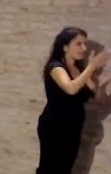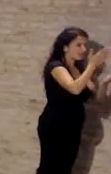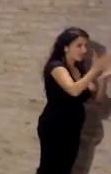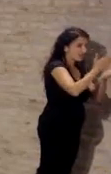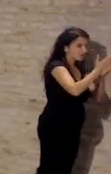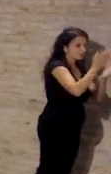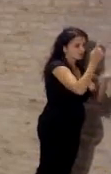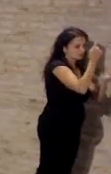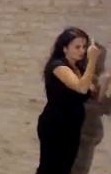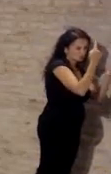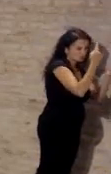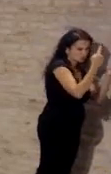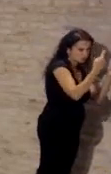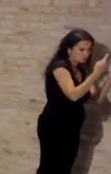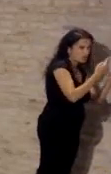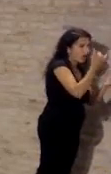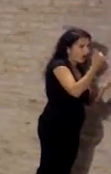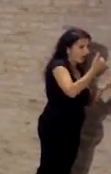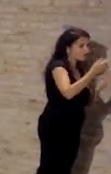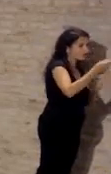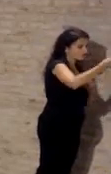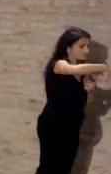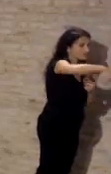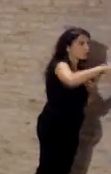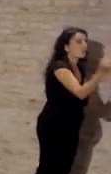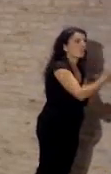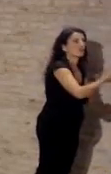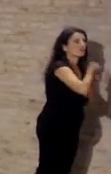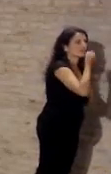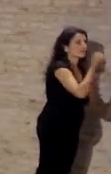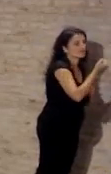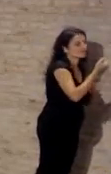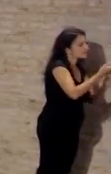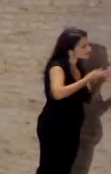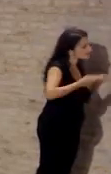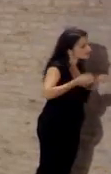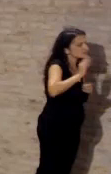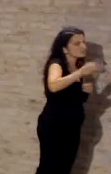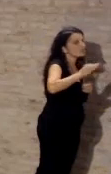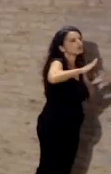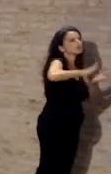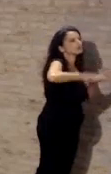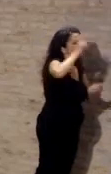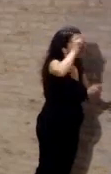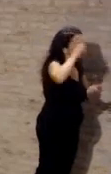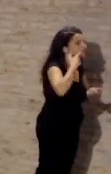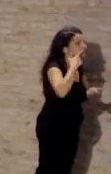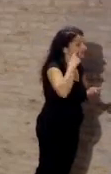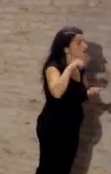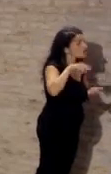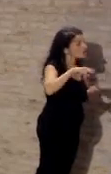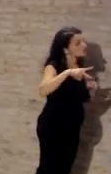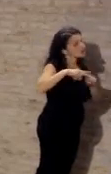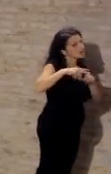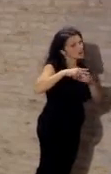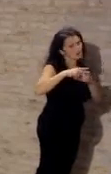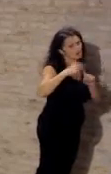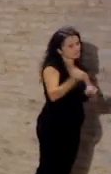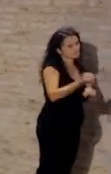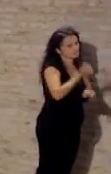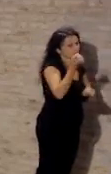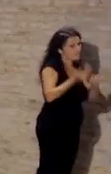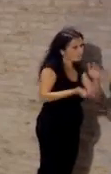Necesitamos saber de es y la es Es una herramienta fundamental para poder